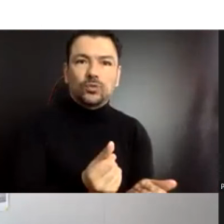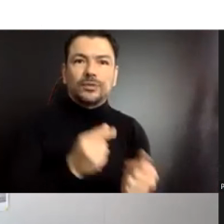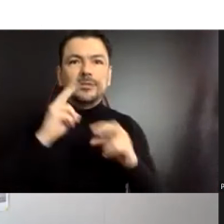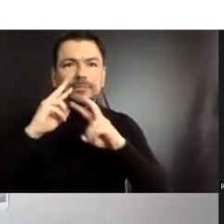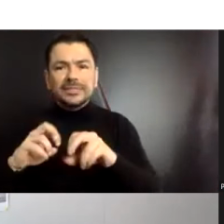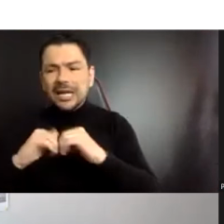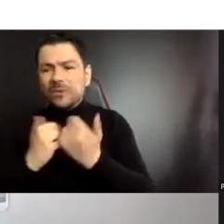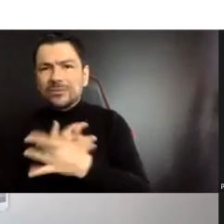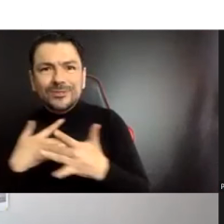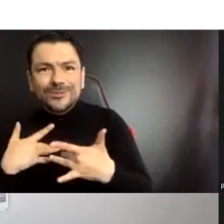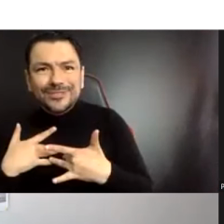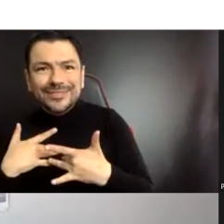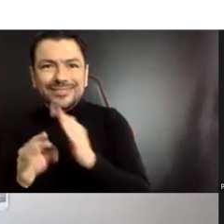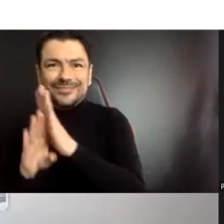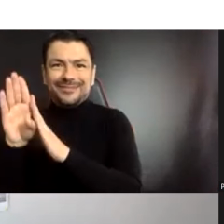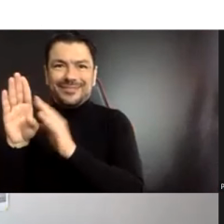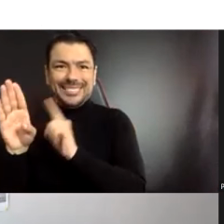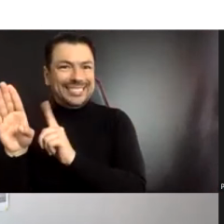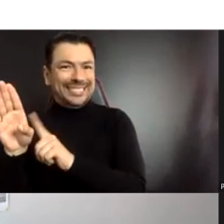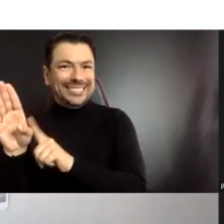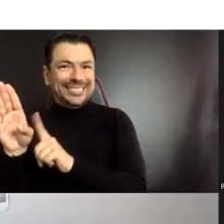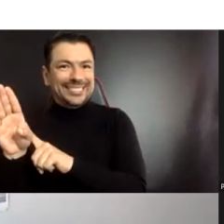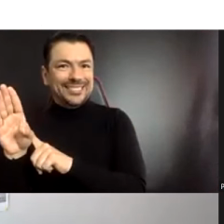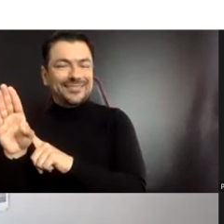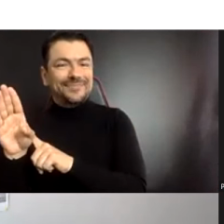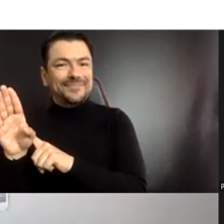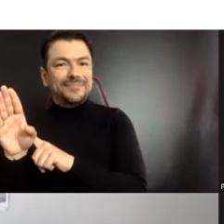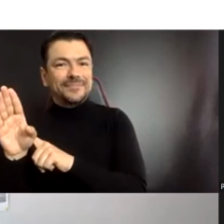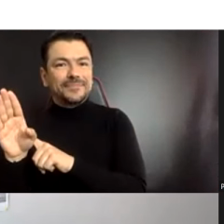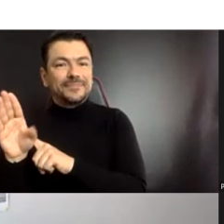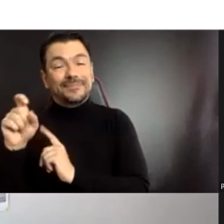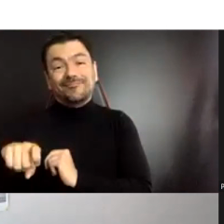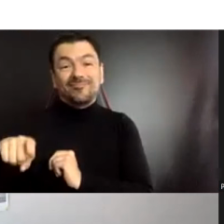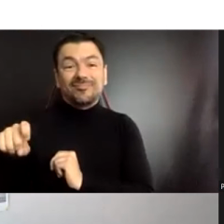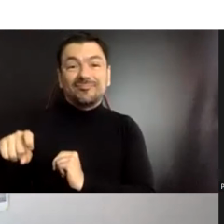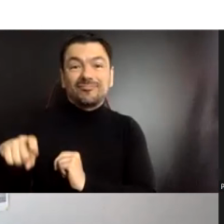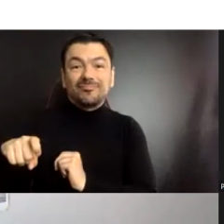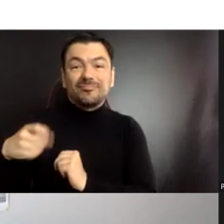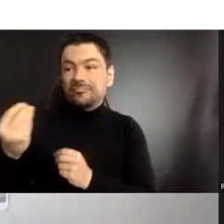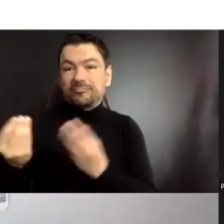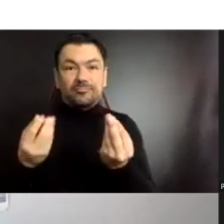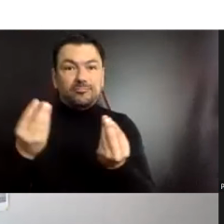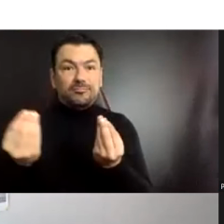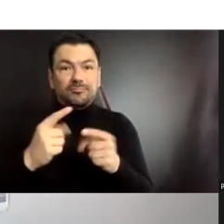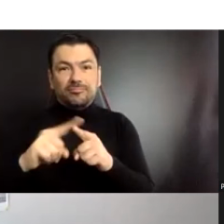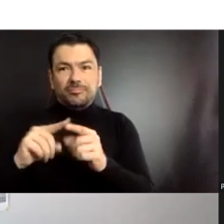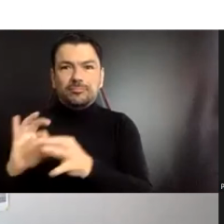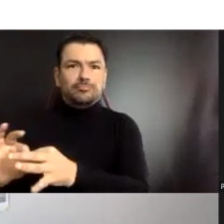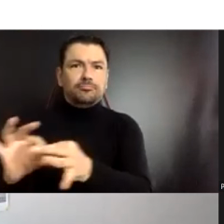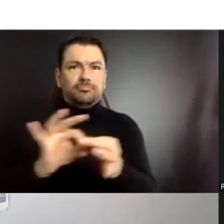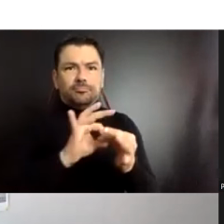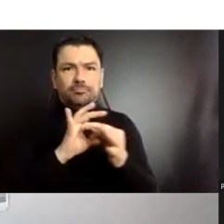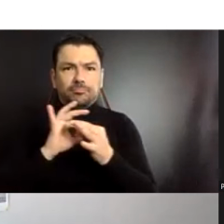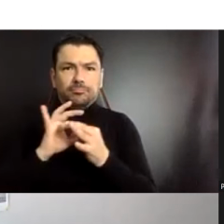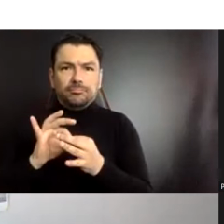desarrollos. Realmente necesita que los distintos sectores se unifiquen para poder identificar cuáles son los temas principales para